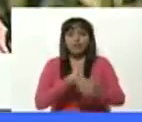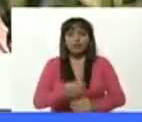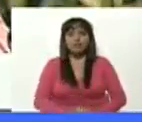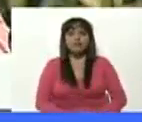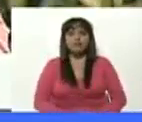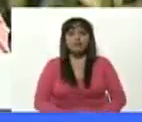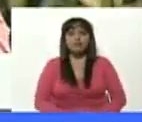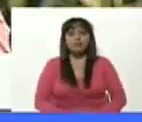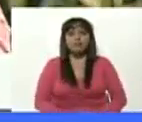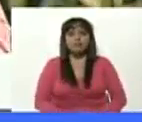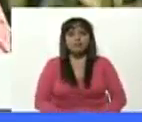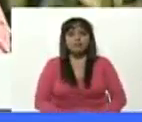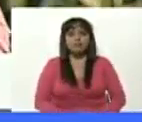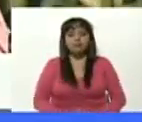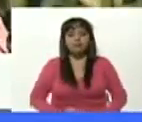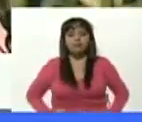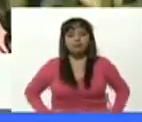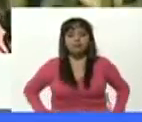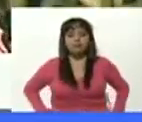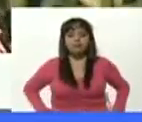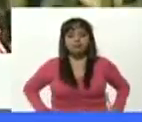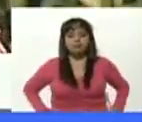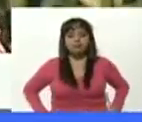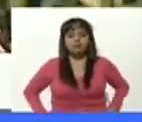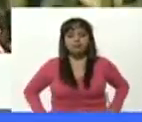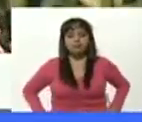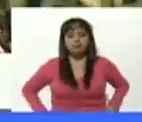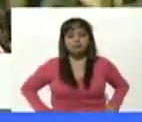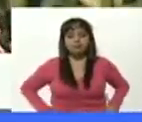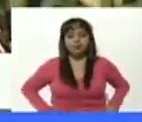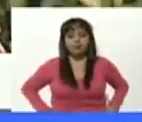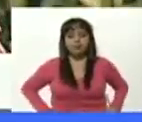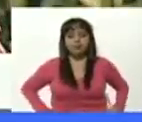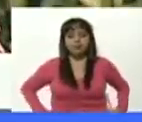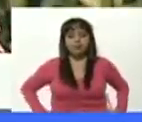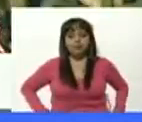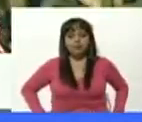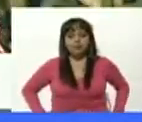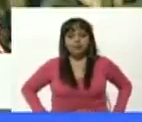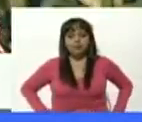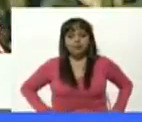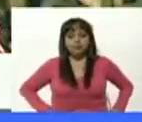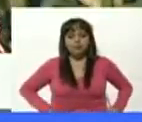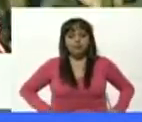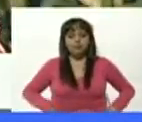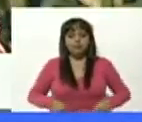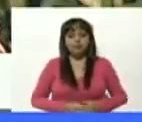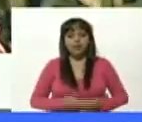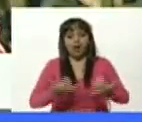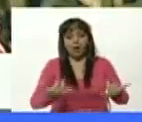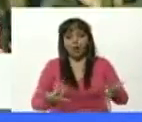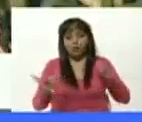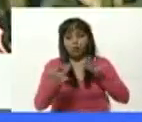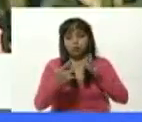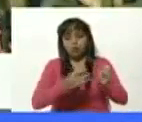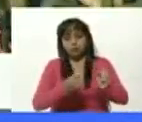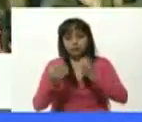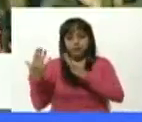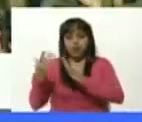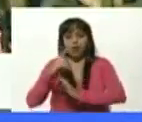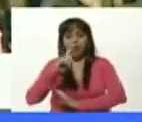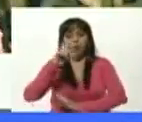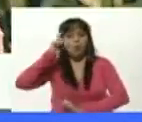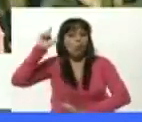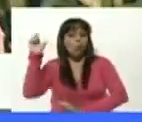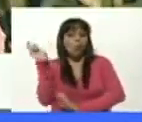El sector Pozo de Rosas. ¿Ah? Bueno, fíjense ustedes, nos vamos directo al Guárico.